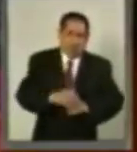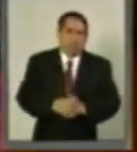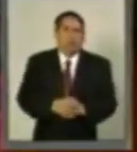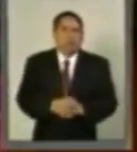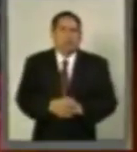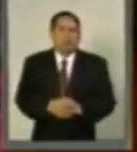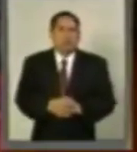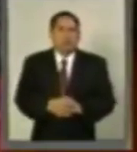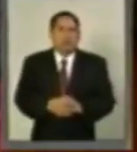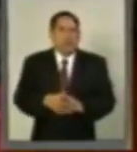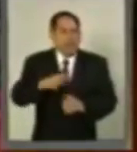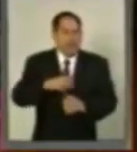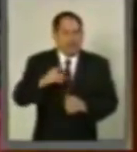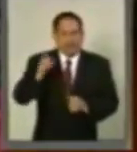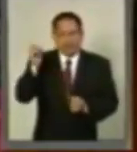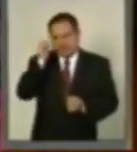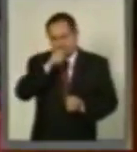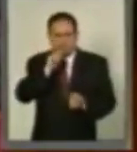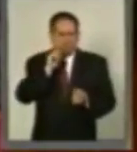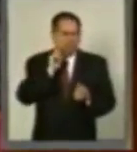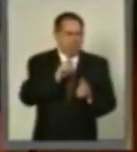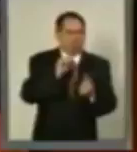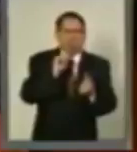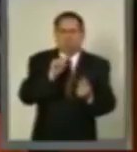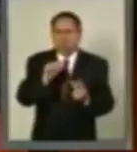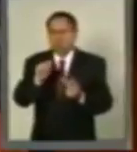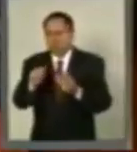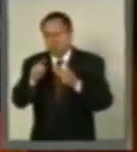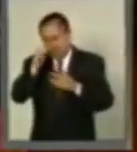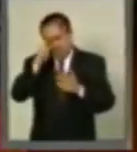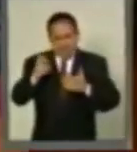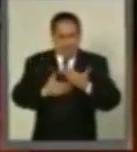muchos conflictos para poder enfrentar.